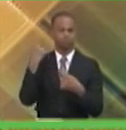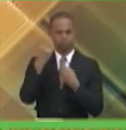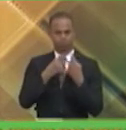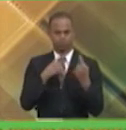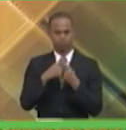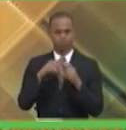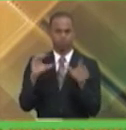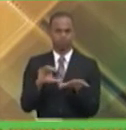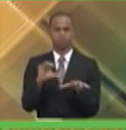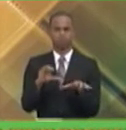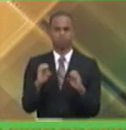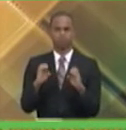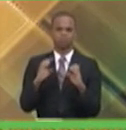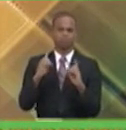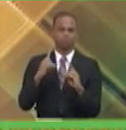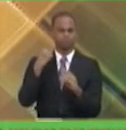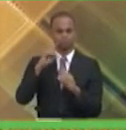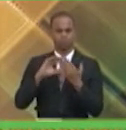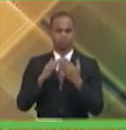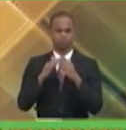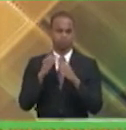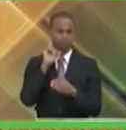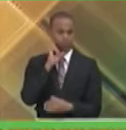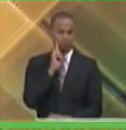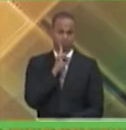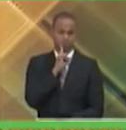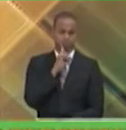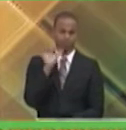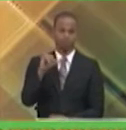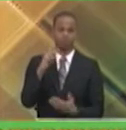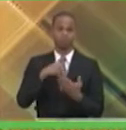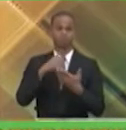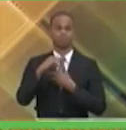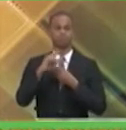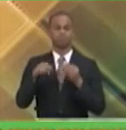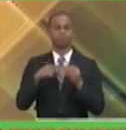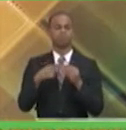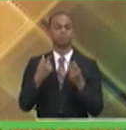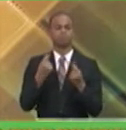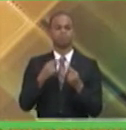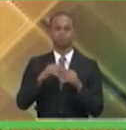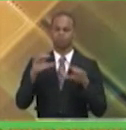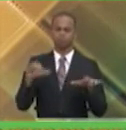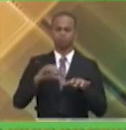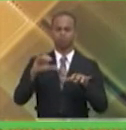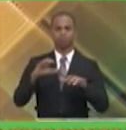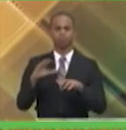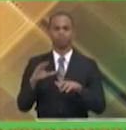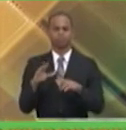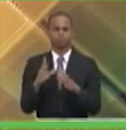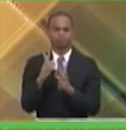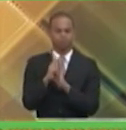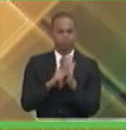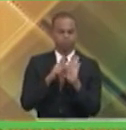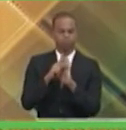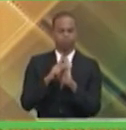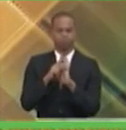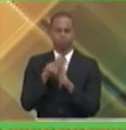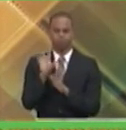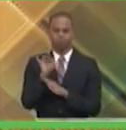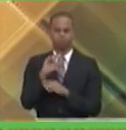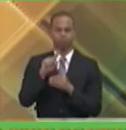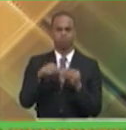medios educativos para la comunidad sorda. Este proyecto trata de realizar documentales sobre